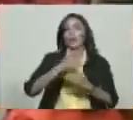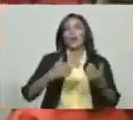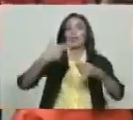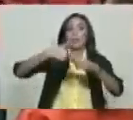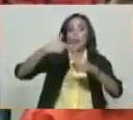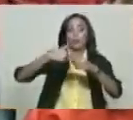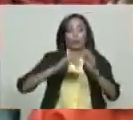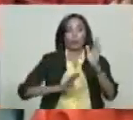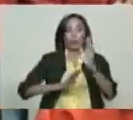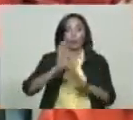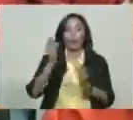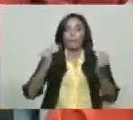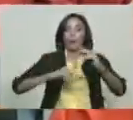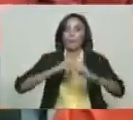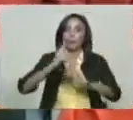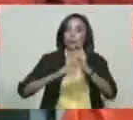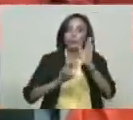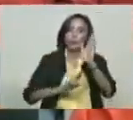todo.